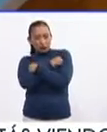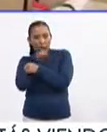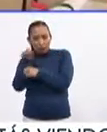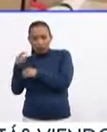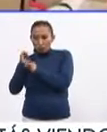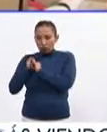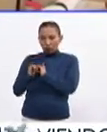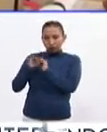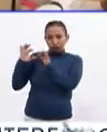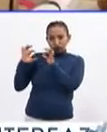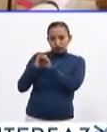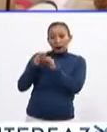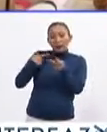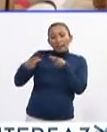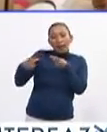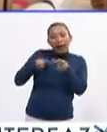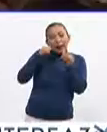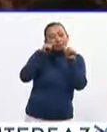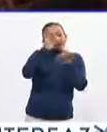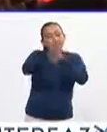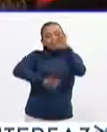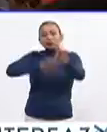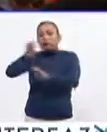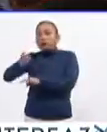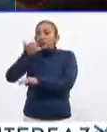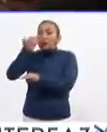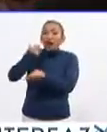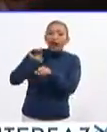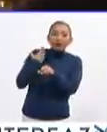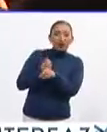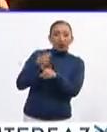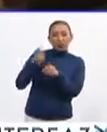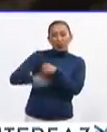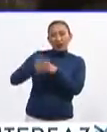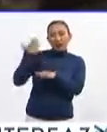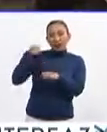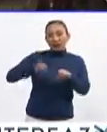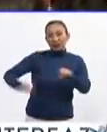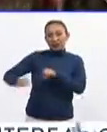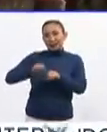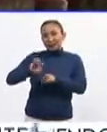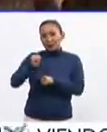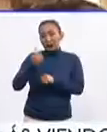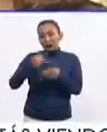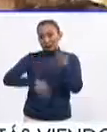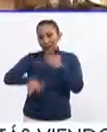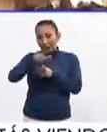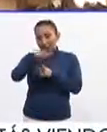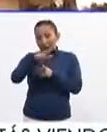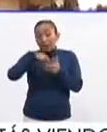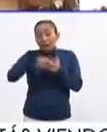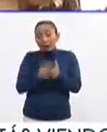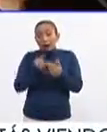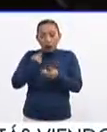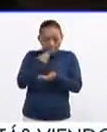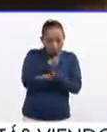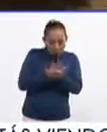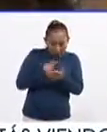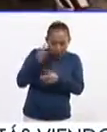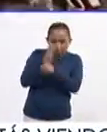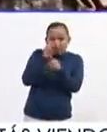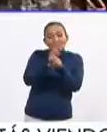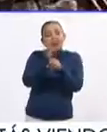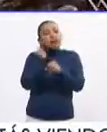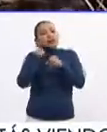Educación Pública, se planea atender a los planteles afectados por el sismo de septiembre de 2017 e iniciar un plan de revisión